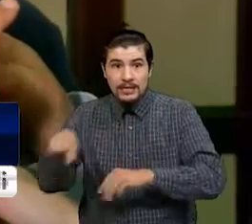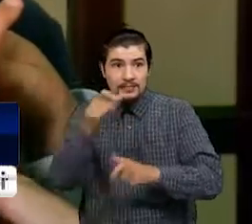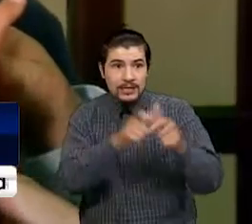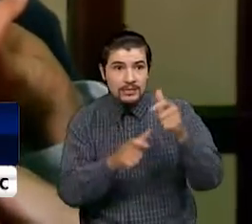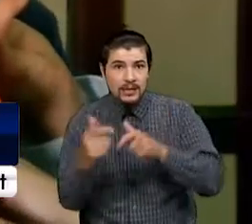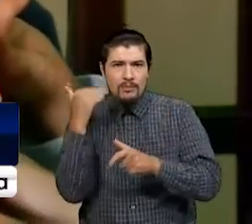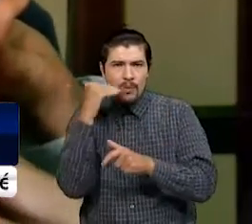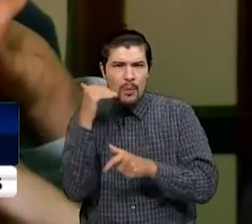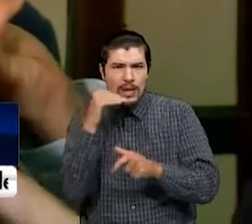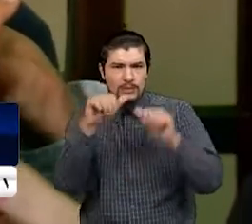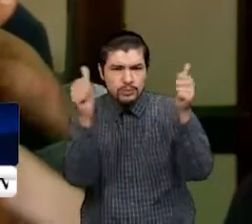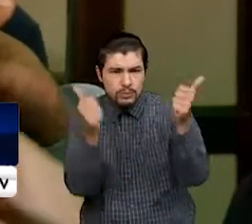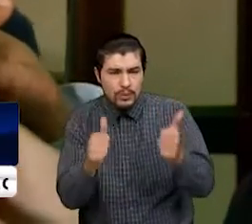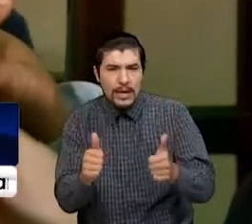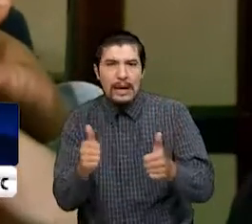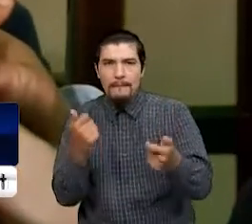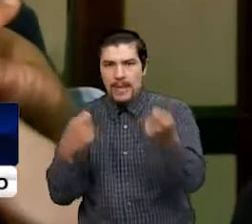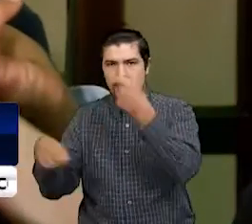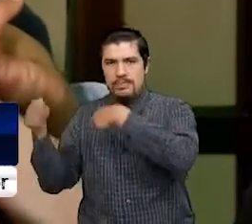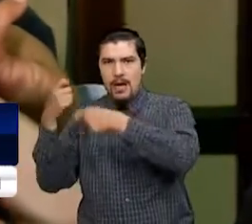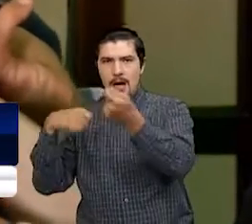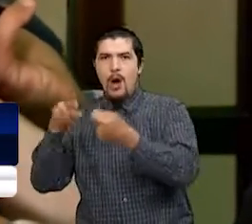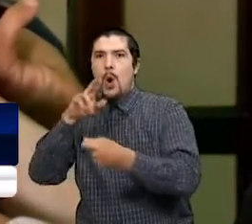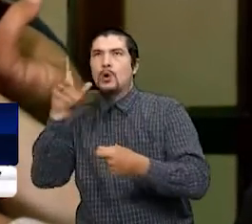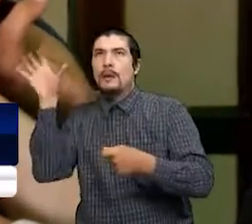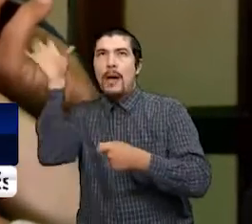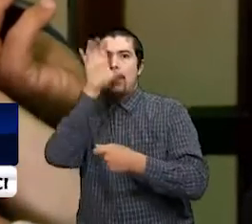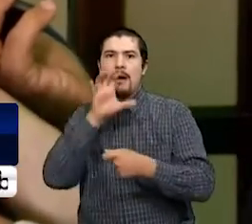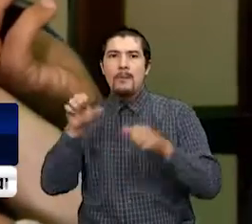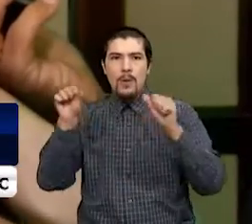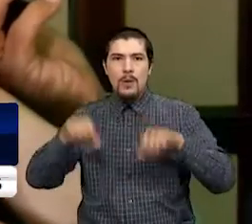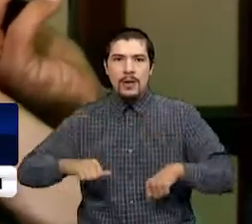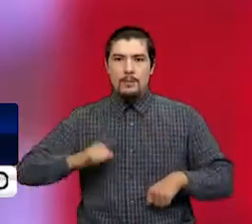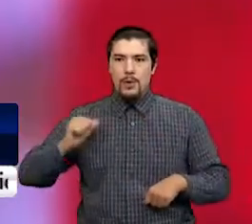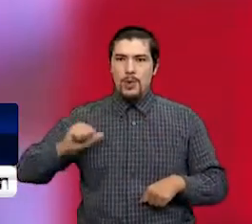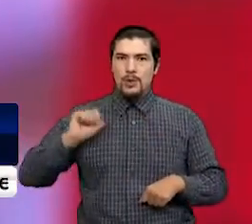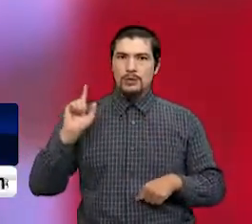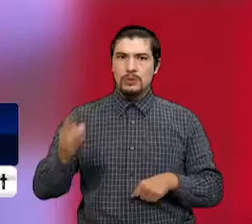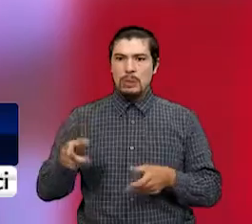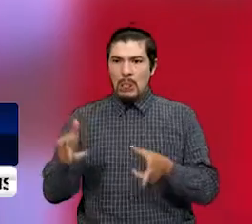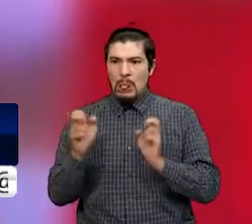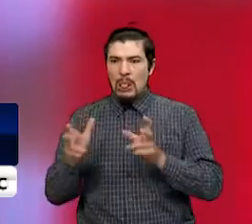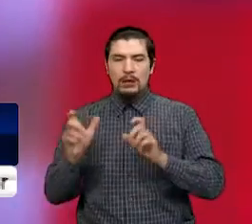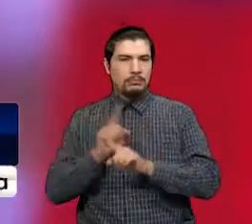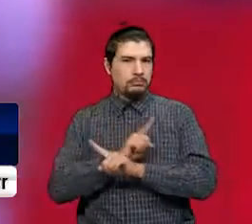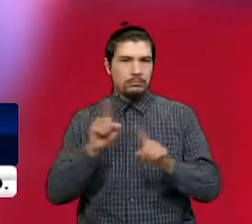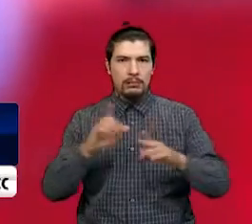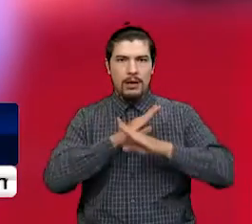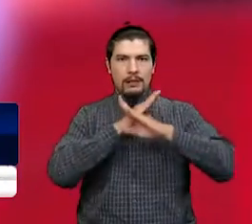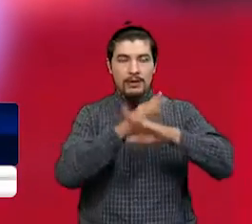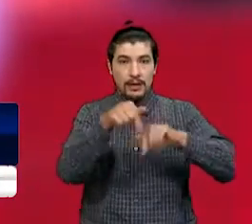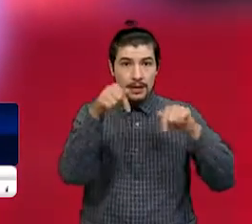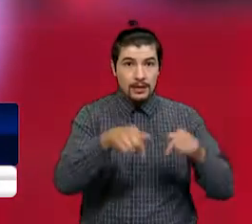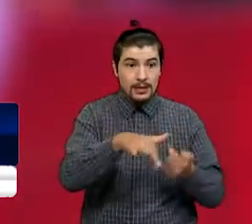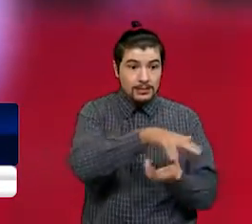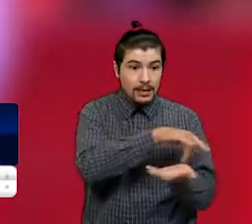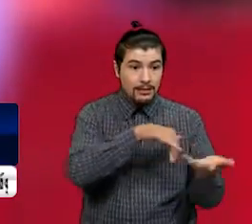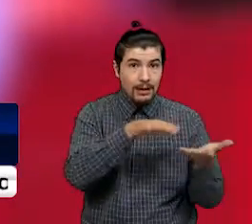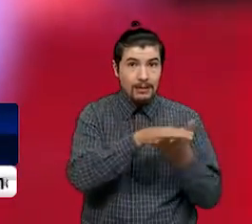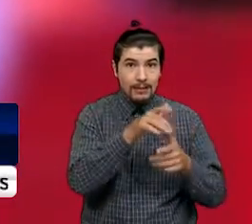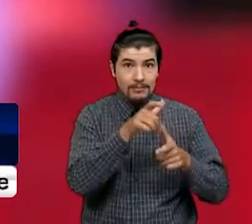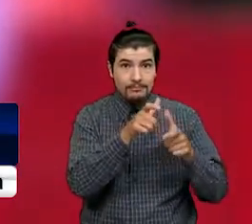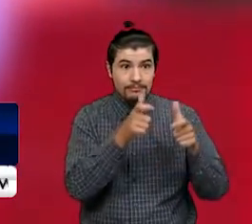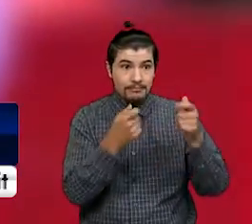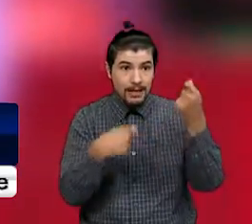de diagnósticos, de mapa de riesgo y de medidas preventivas. En Santander, los casos de trata de